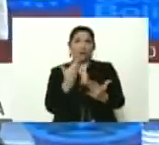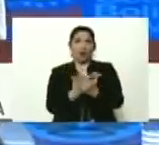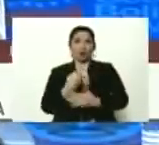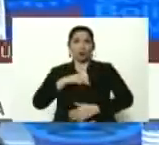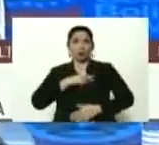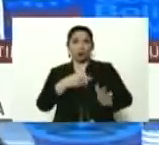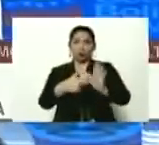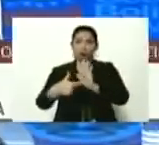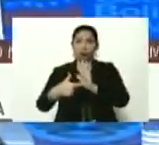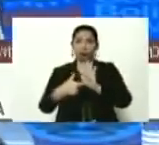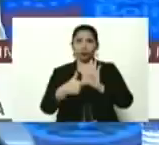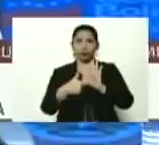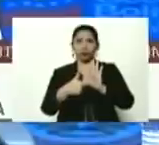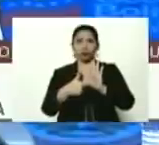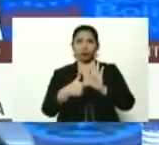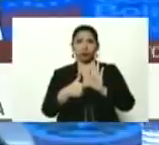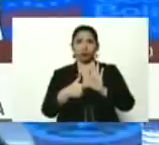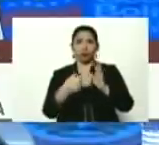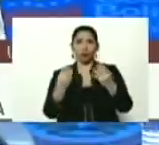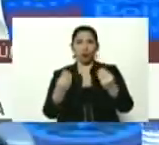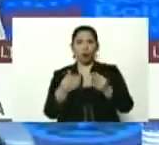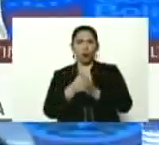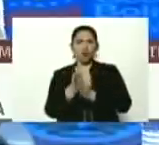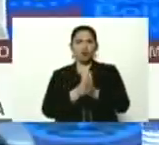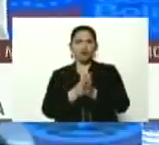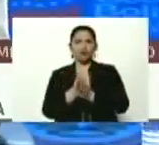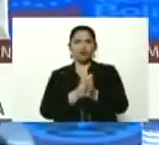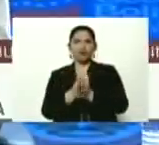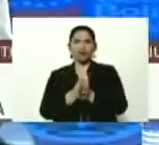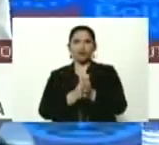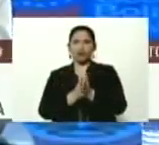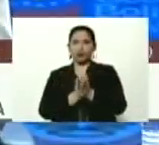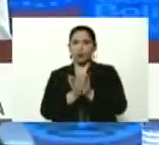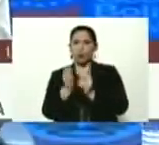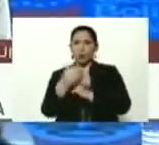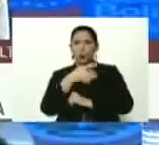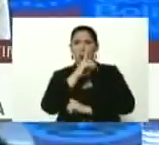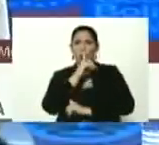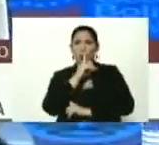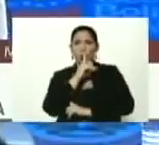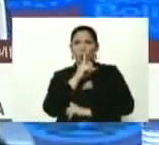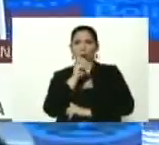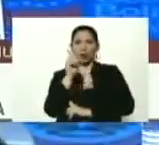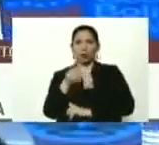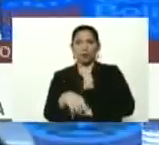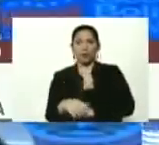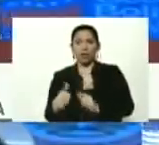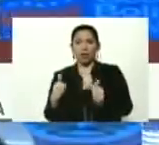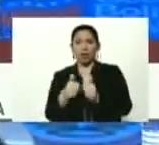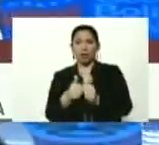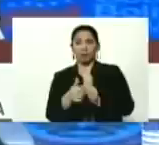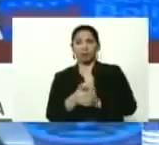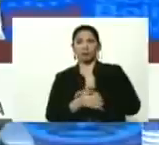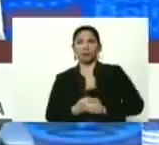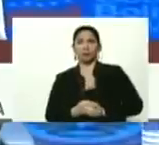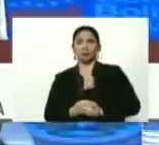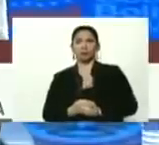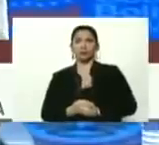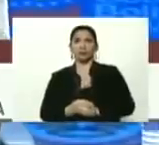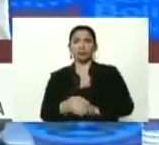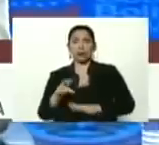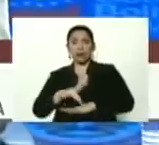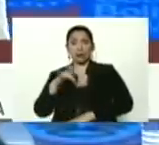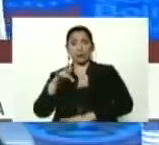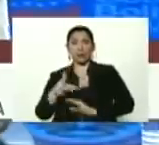demostrar, es la conchupancia, la complicidad, la connivencia de estos